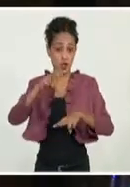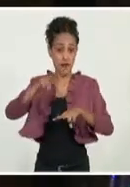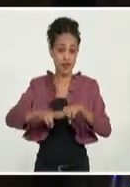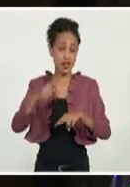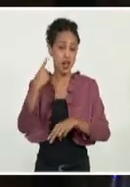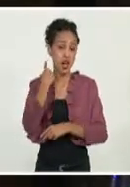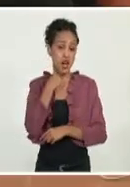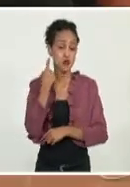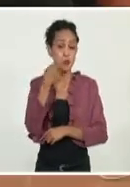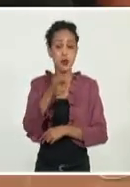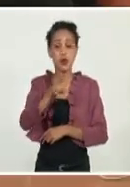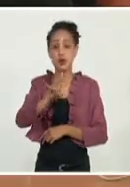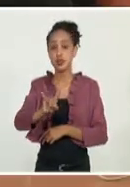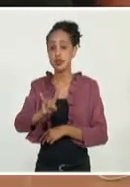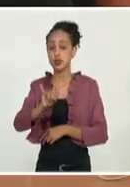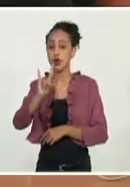año